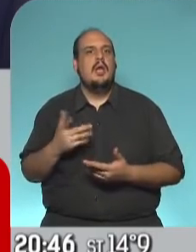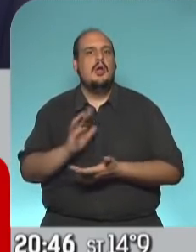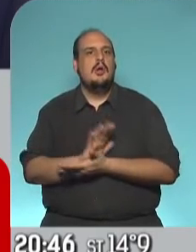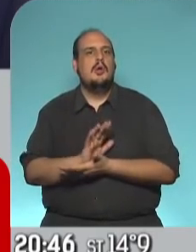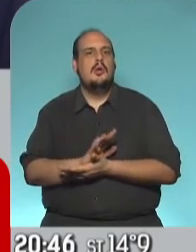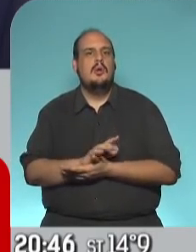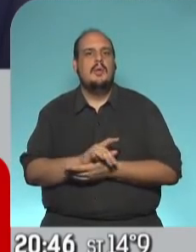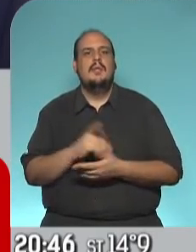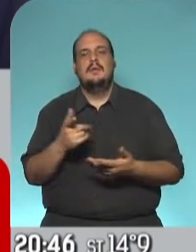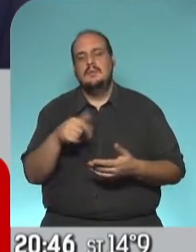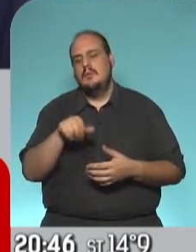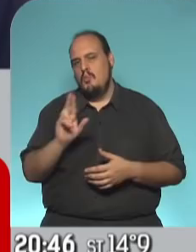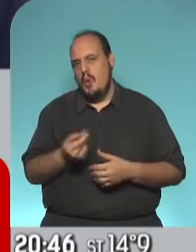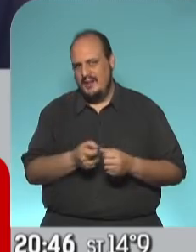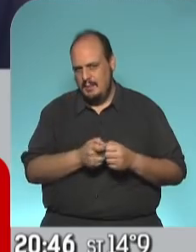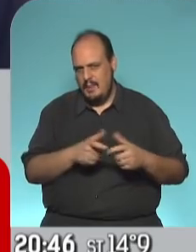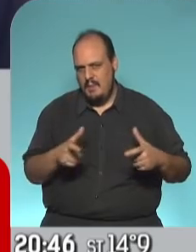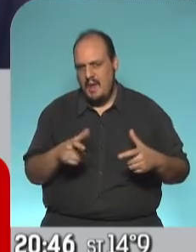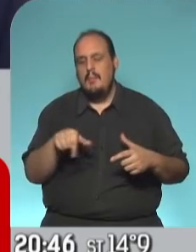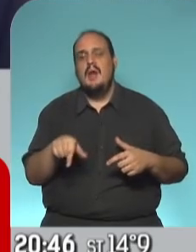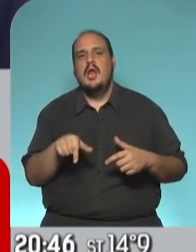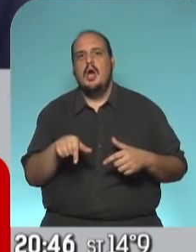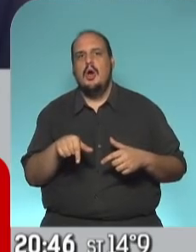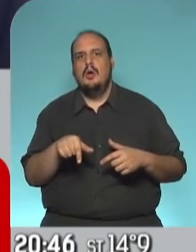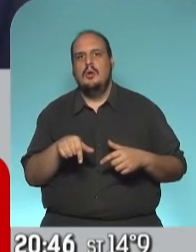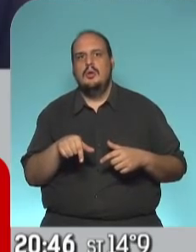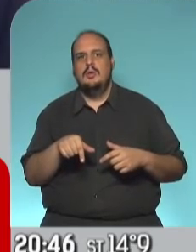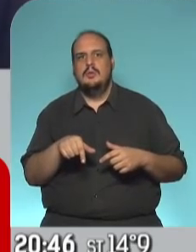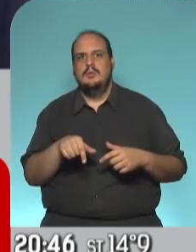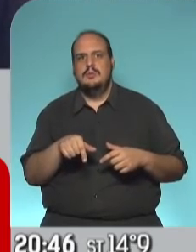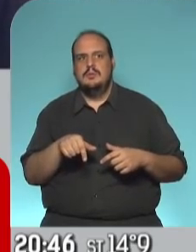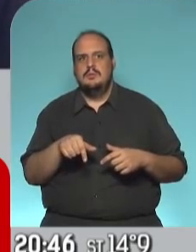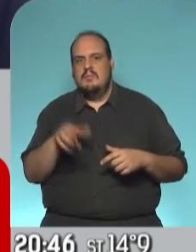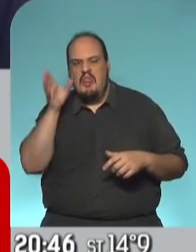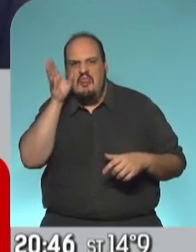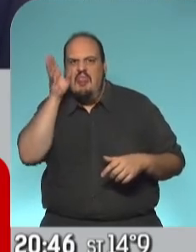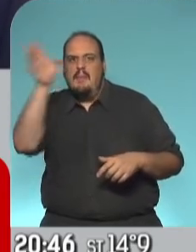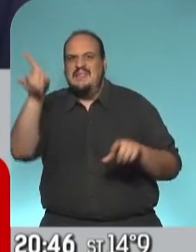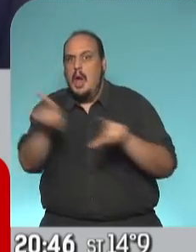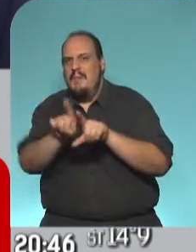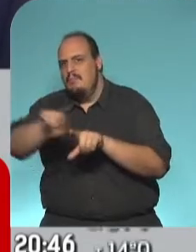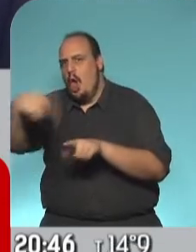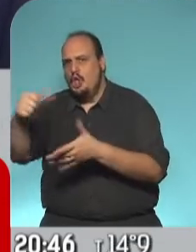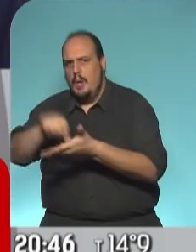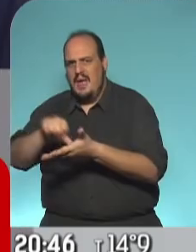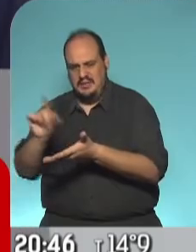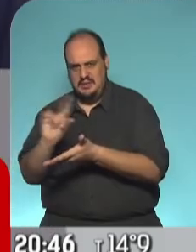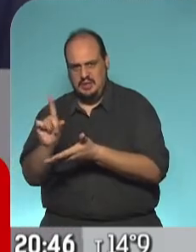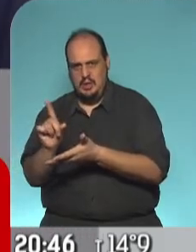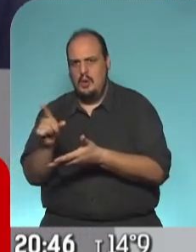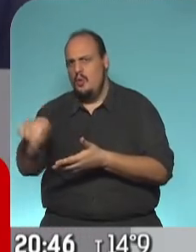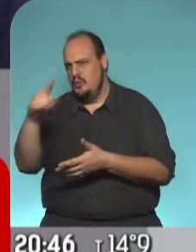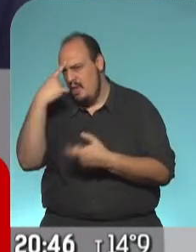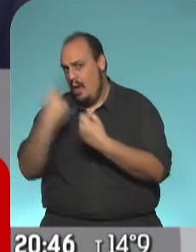las muertes, si bien han crecido, no han crecido en esa misma proporción, esa misma estadística. ¿Ustedes consideran lo